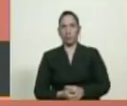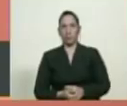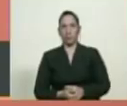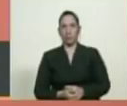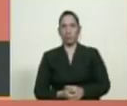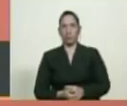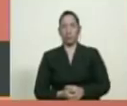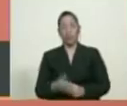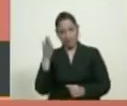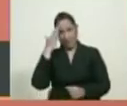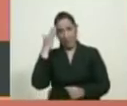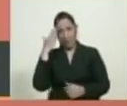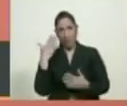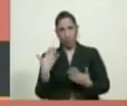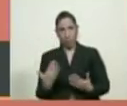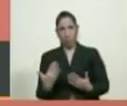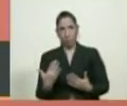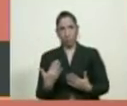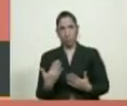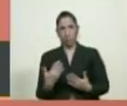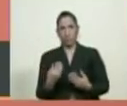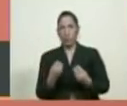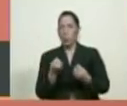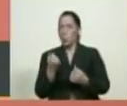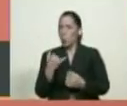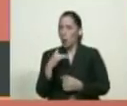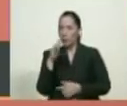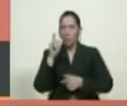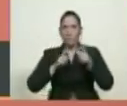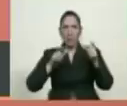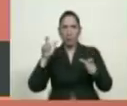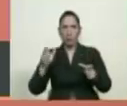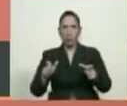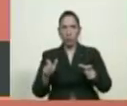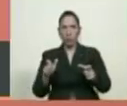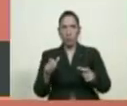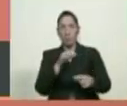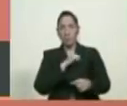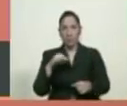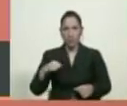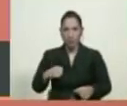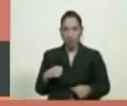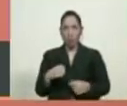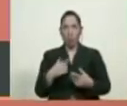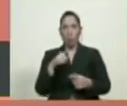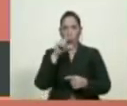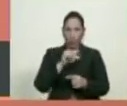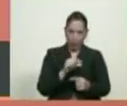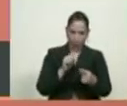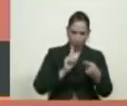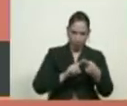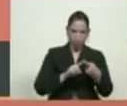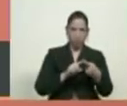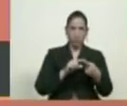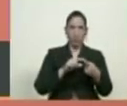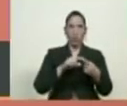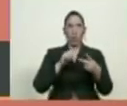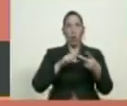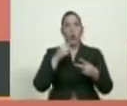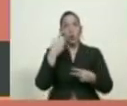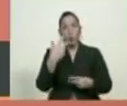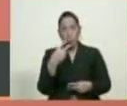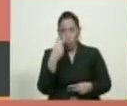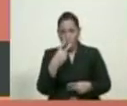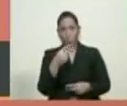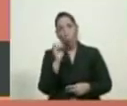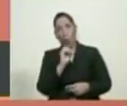eso, sabiendo, porque lo sabemos, cuántas personas del sector privado cobran salario mínimo, dos salarios mínimos y hasta tres salarios mínimos,